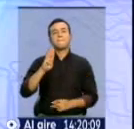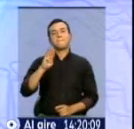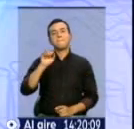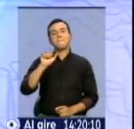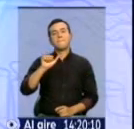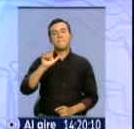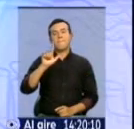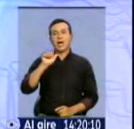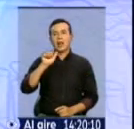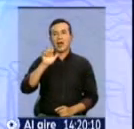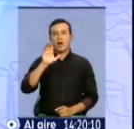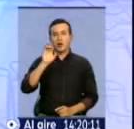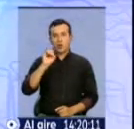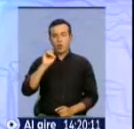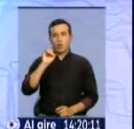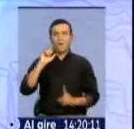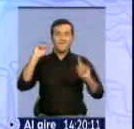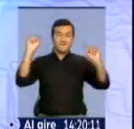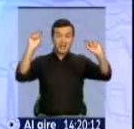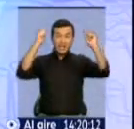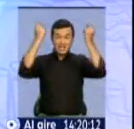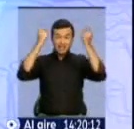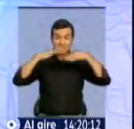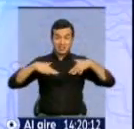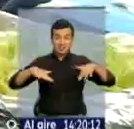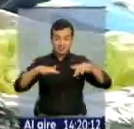se realizó por las fiestas de cantonización.